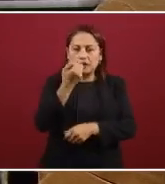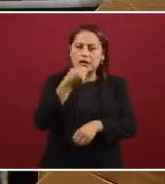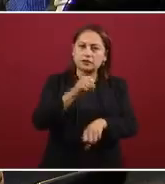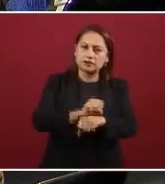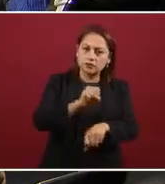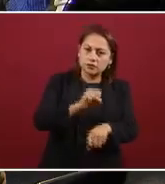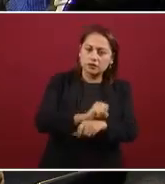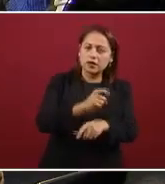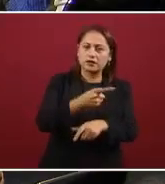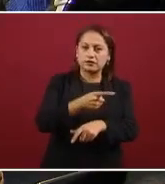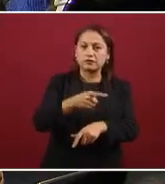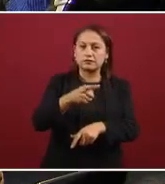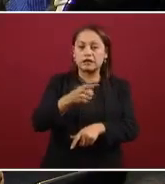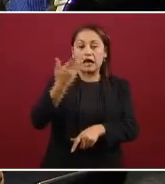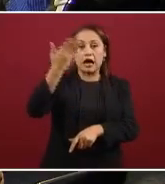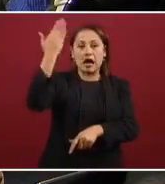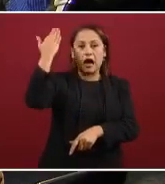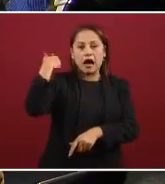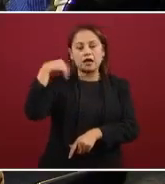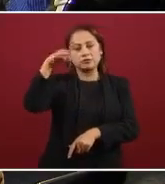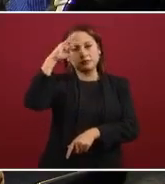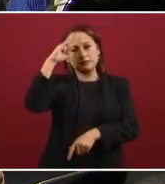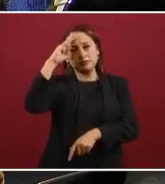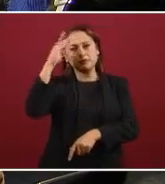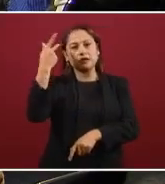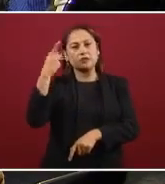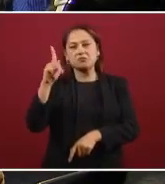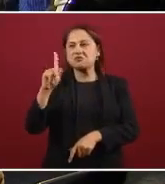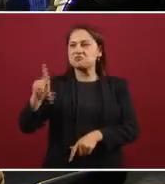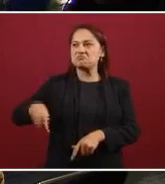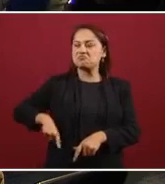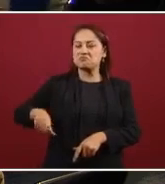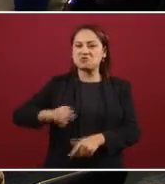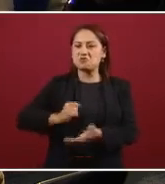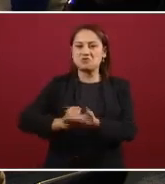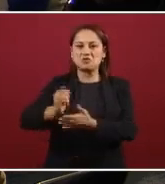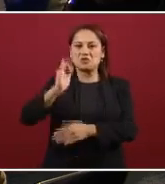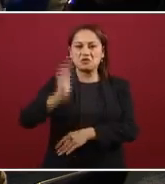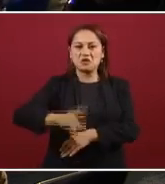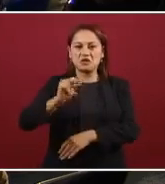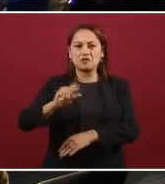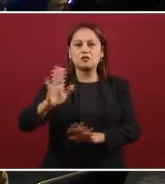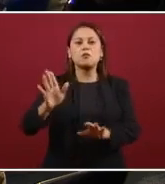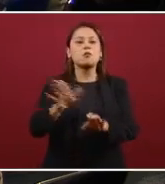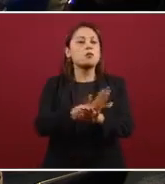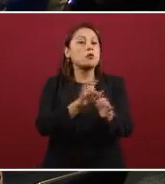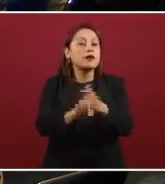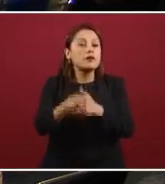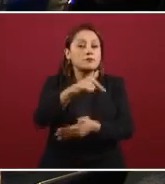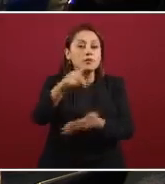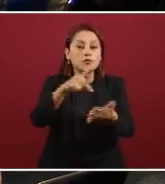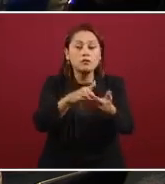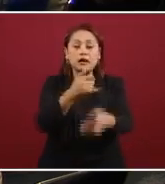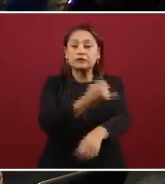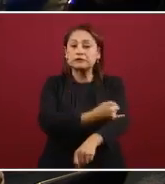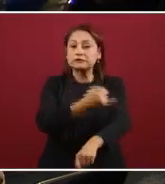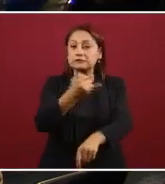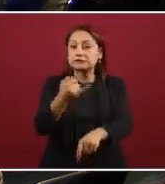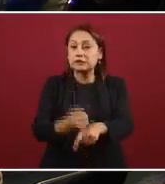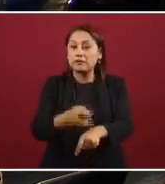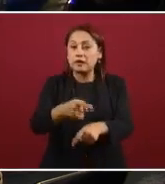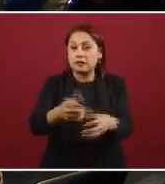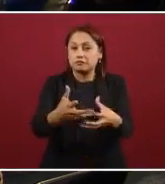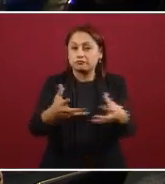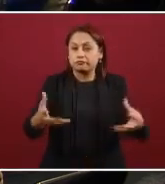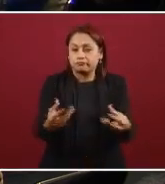el compromiso de un gobernante para llevarlo por igual en el hoyo de Ixtapalapa, en la delegación más poblada de la Ciudad de